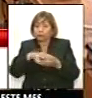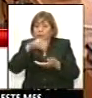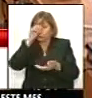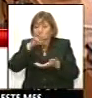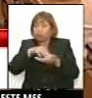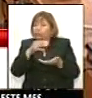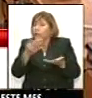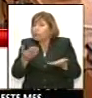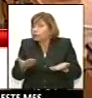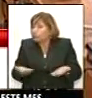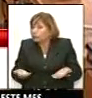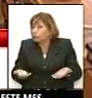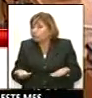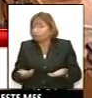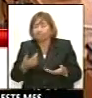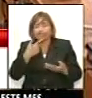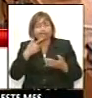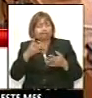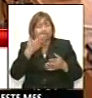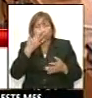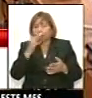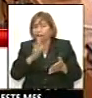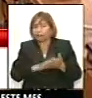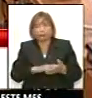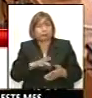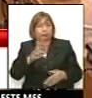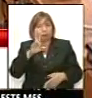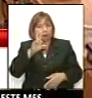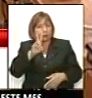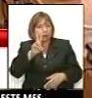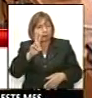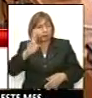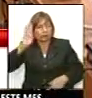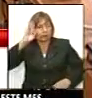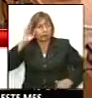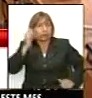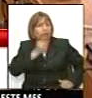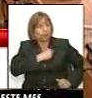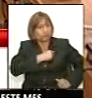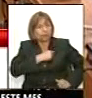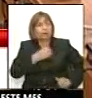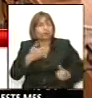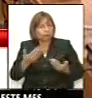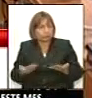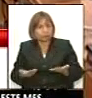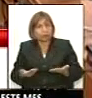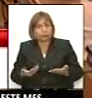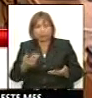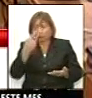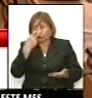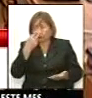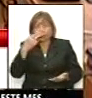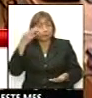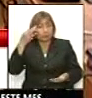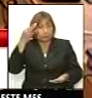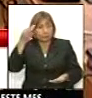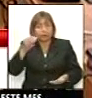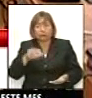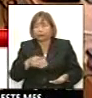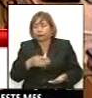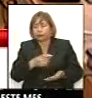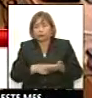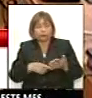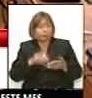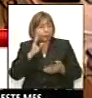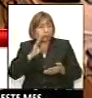Entonces, esto deja muy mal parado a estos dos policías que pueden estar vistos más adelante y manchado su